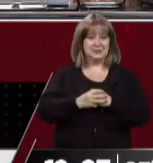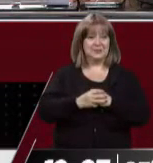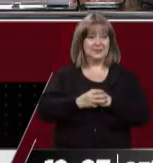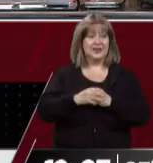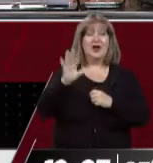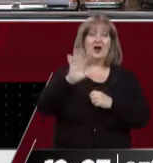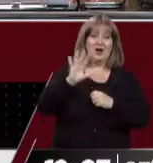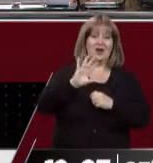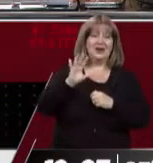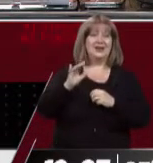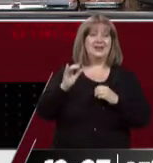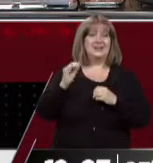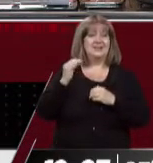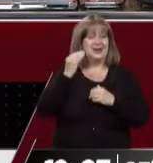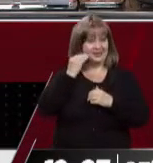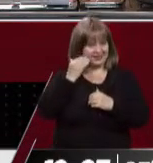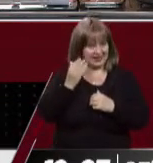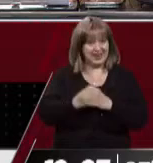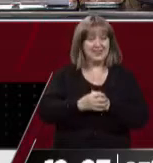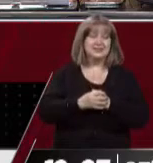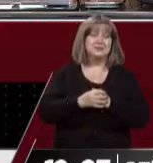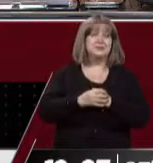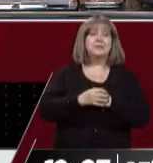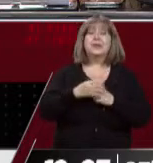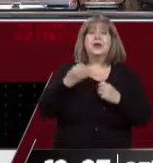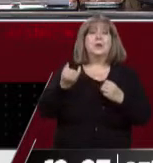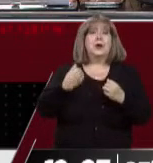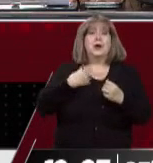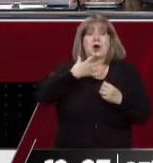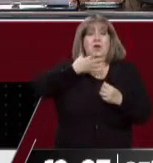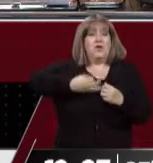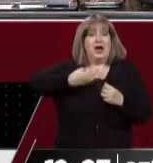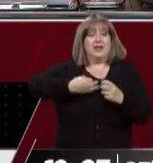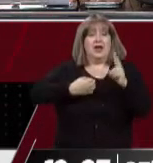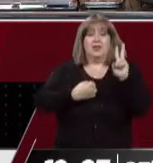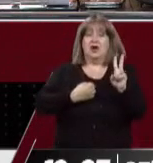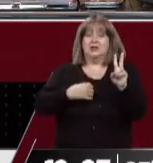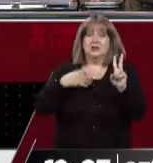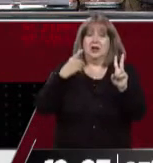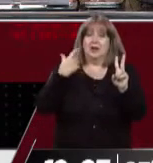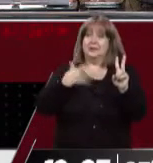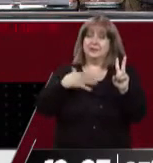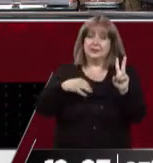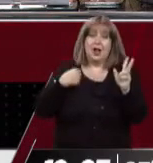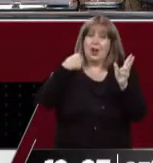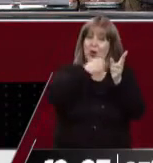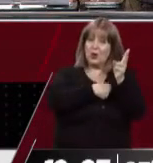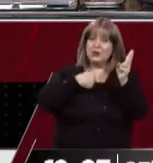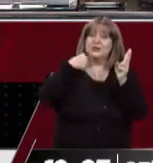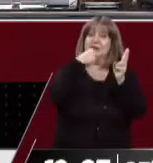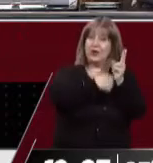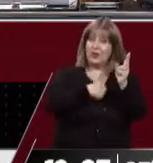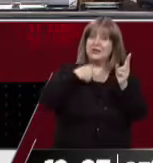Hola, chicas, muy buenas tardes. Hola, buenas tardes. Buenas tardes. La verdad, dos guerreros, dos personas que todos admiramos